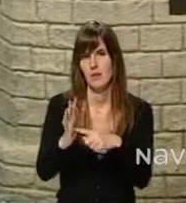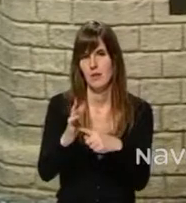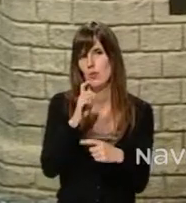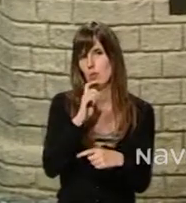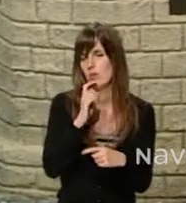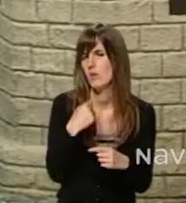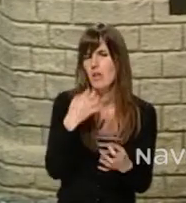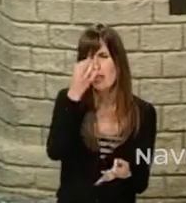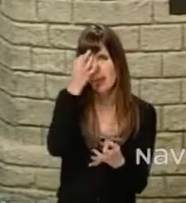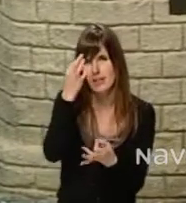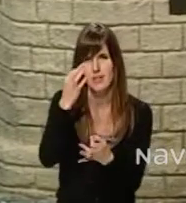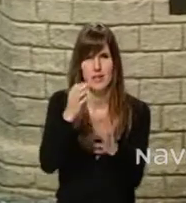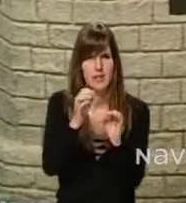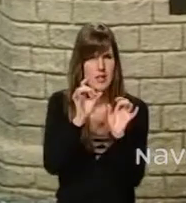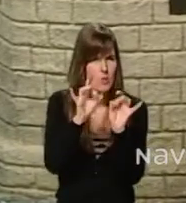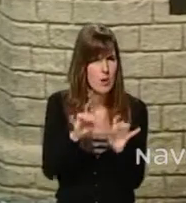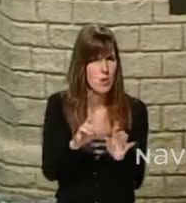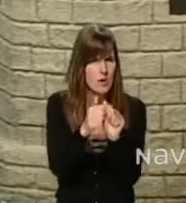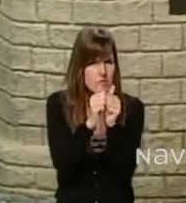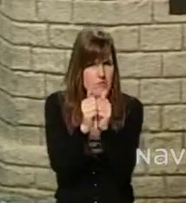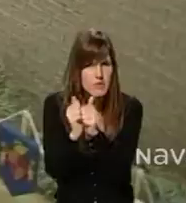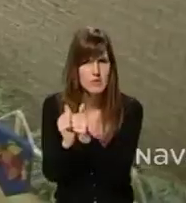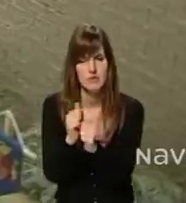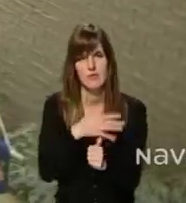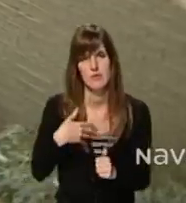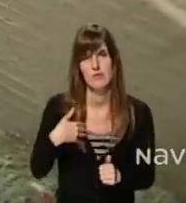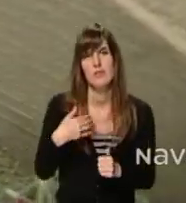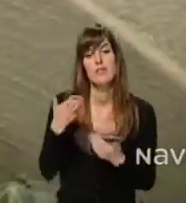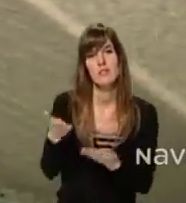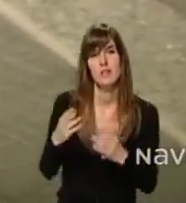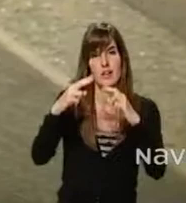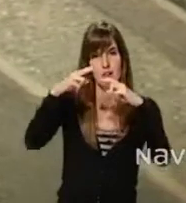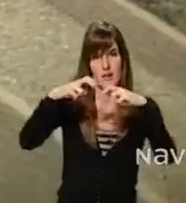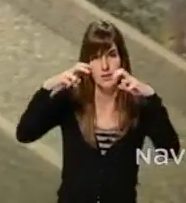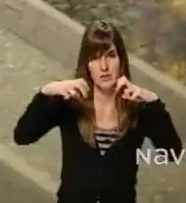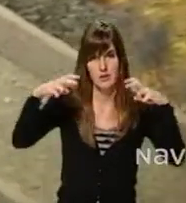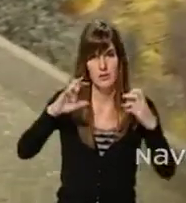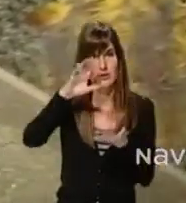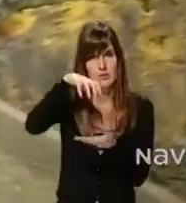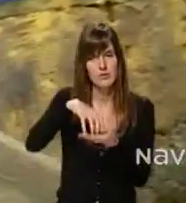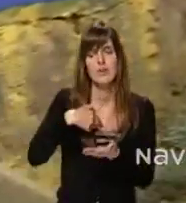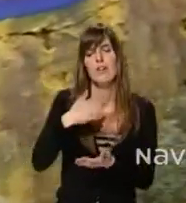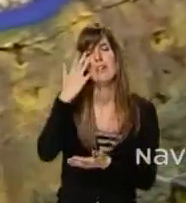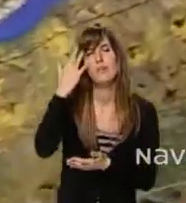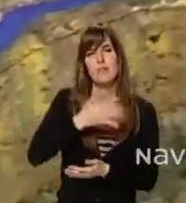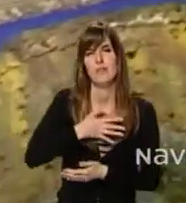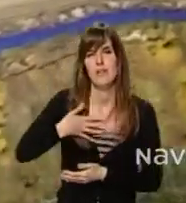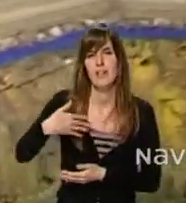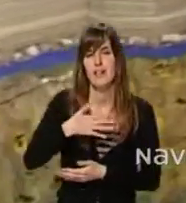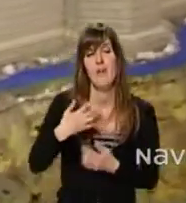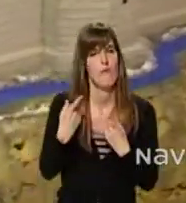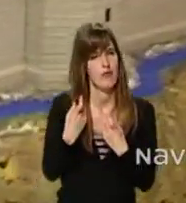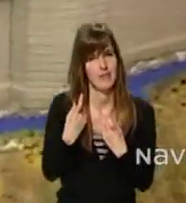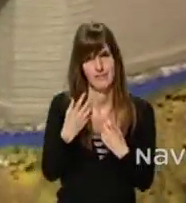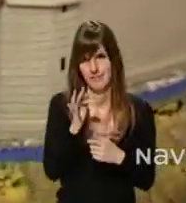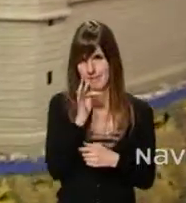eso. Y concretamente pues este es el castillo, y una de las cosas que quería hacer, que me falta, hacer